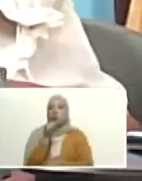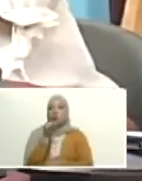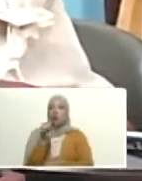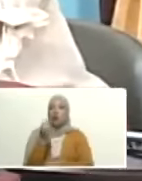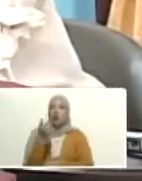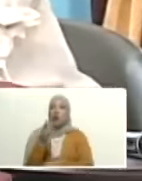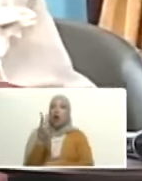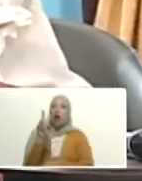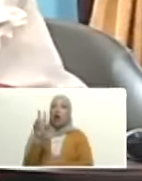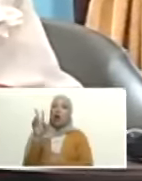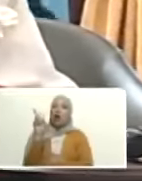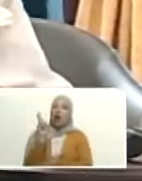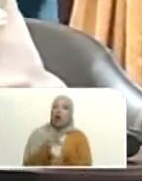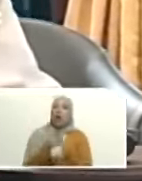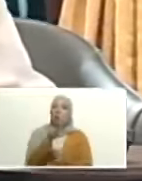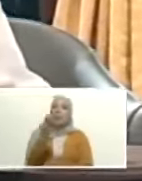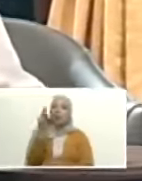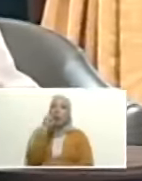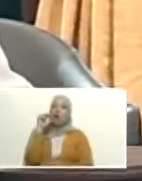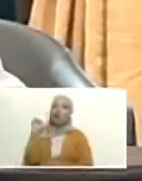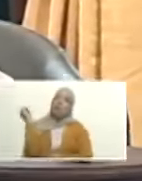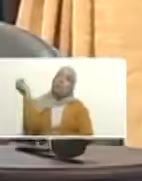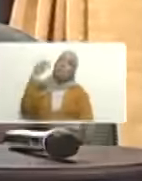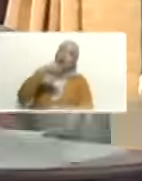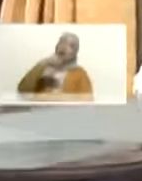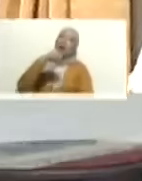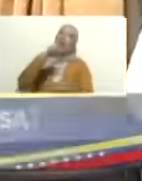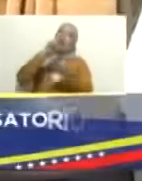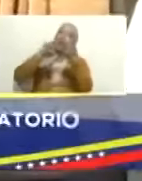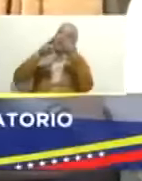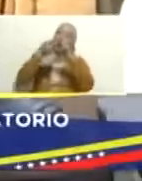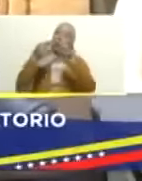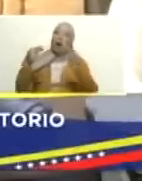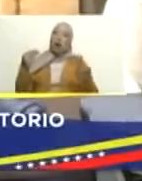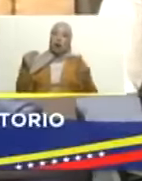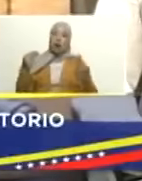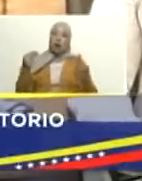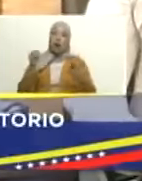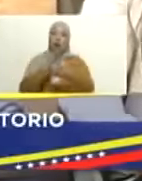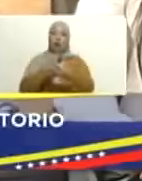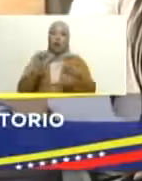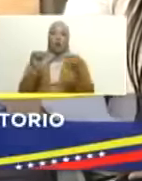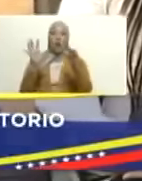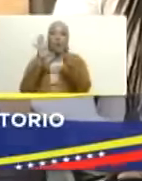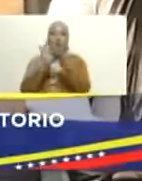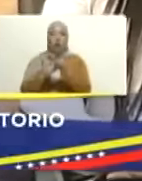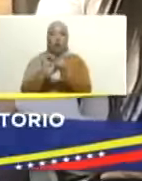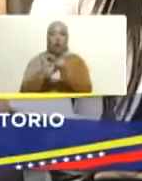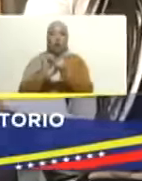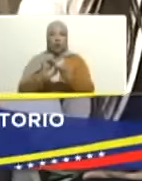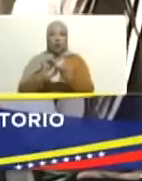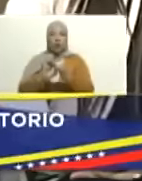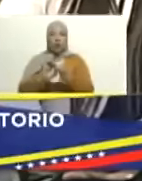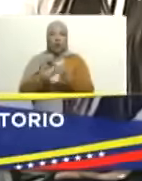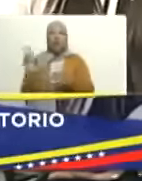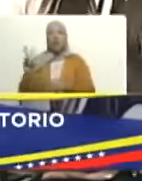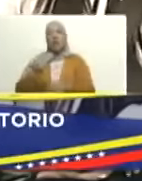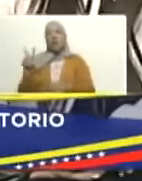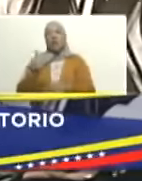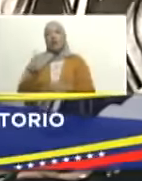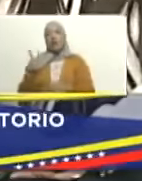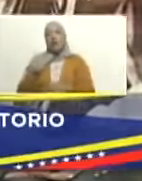Entonces que venga 20 años más de paz, de unión. Venezuela ha